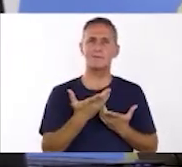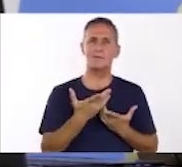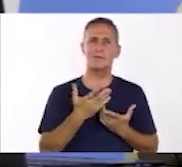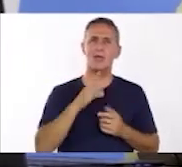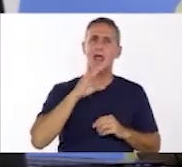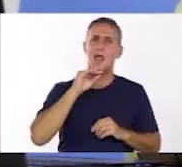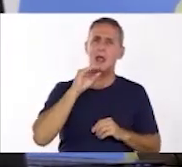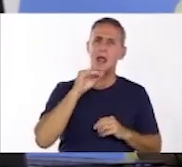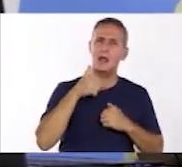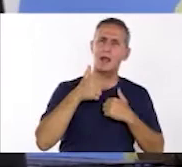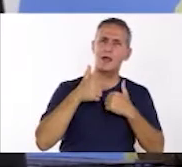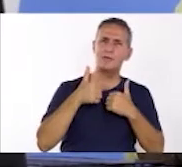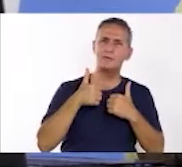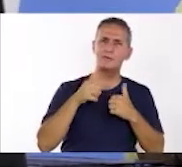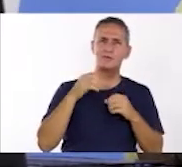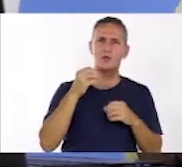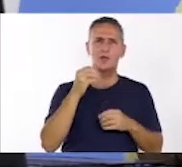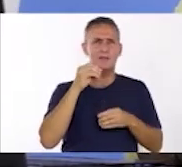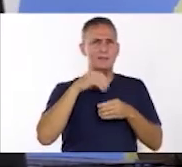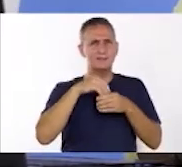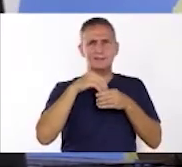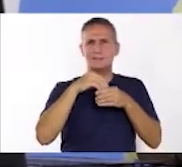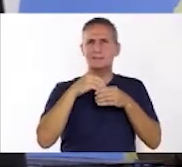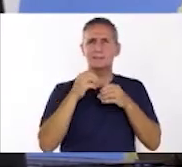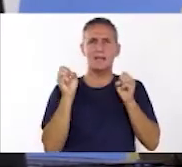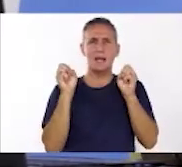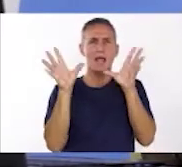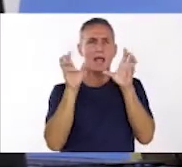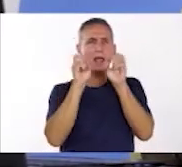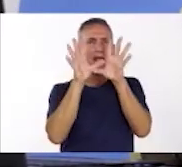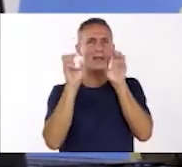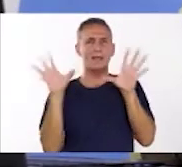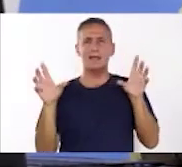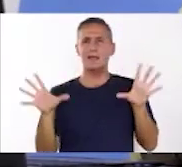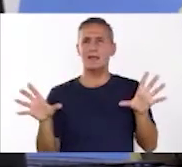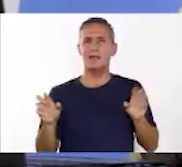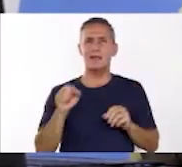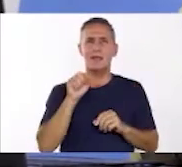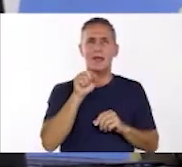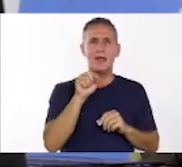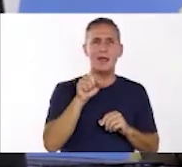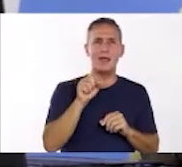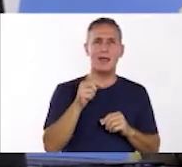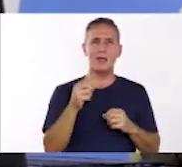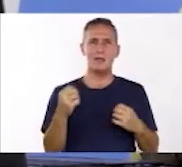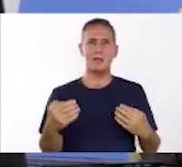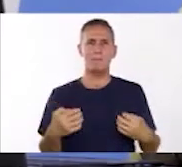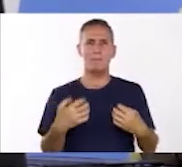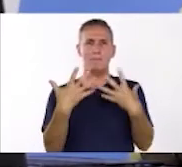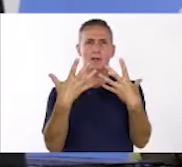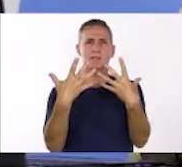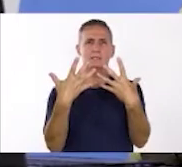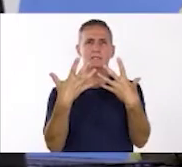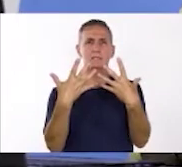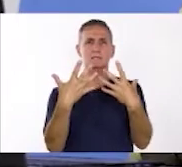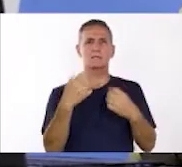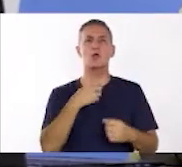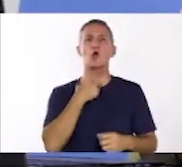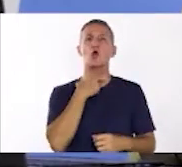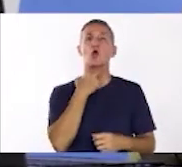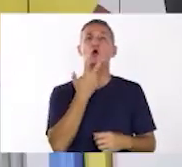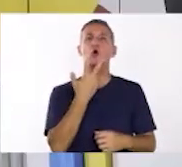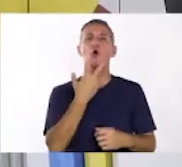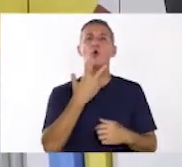habla, llena de brillo, la que mantenía ese hechizo de presencia. Su voz de